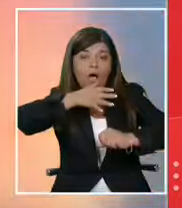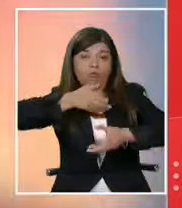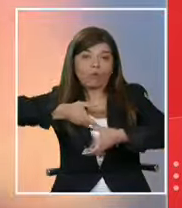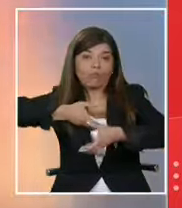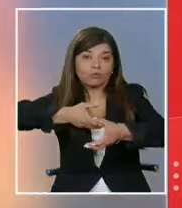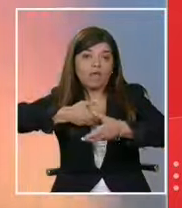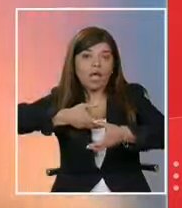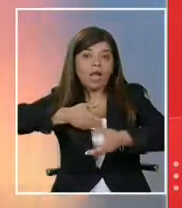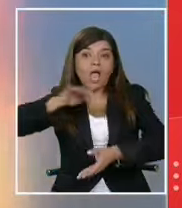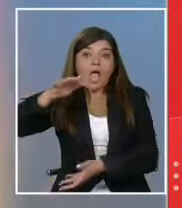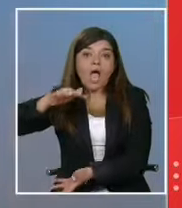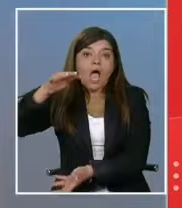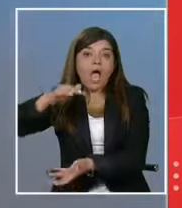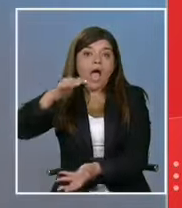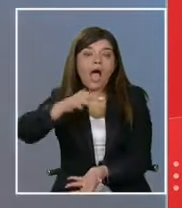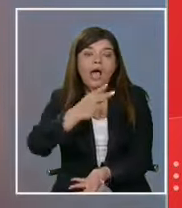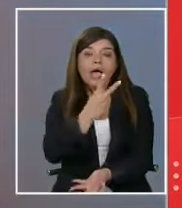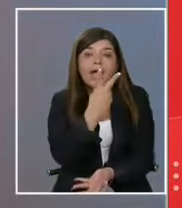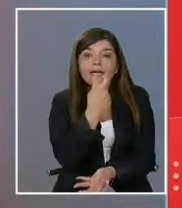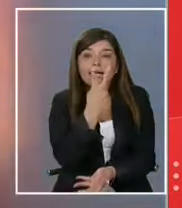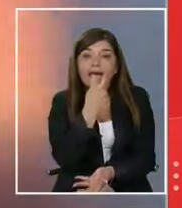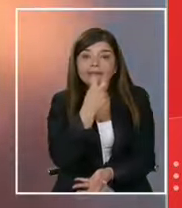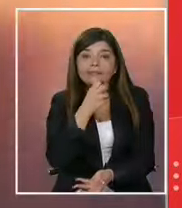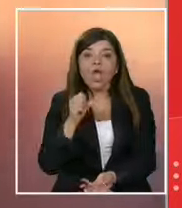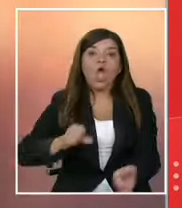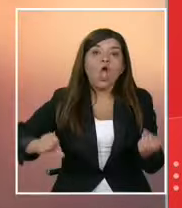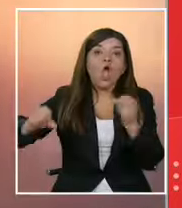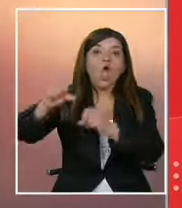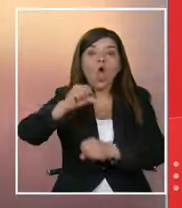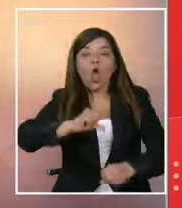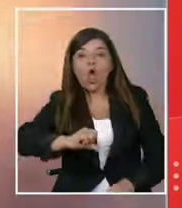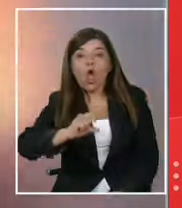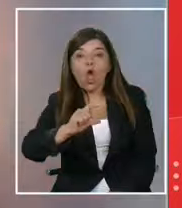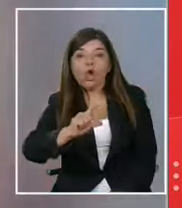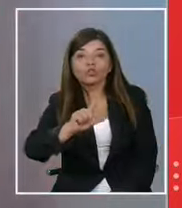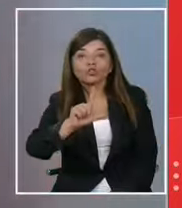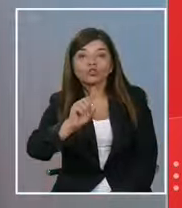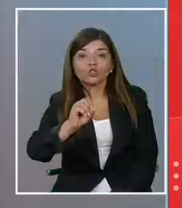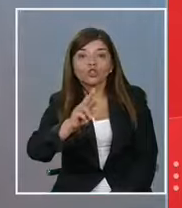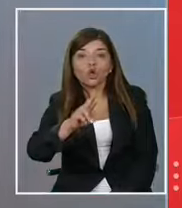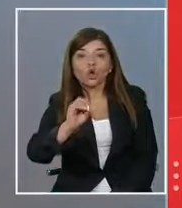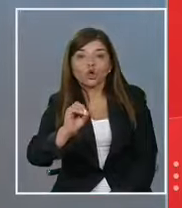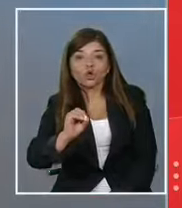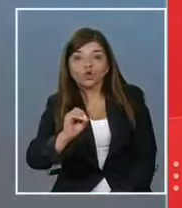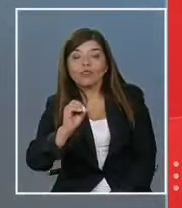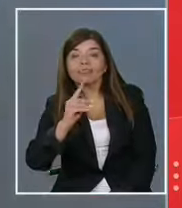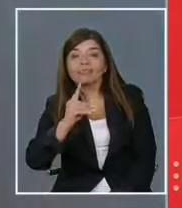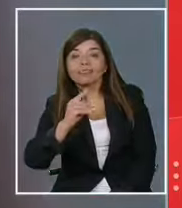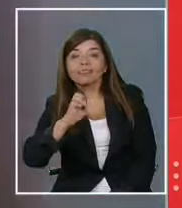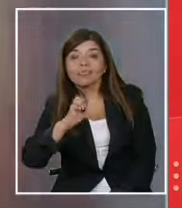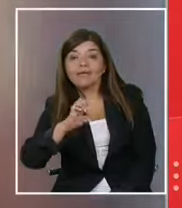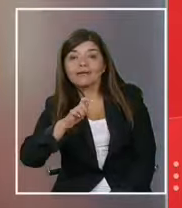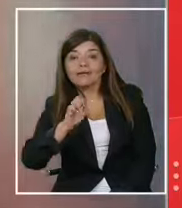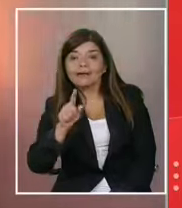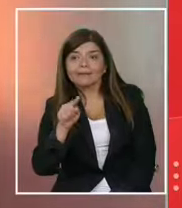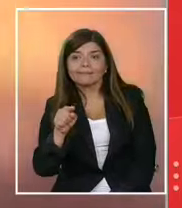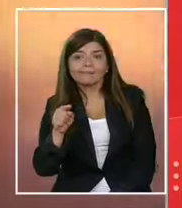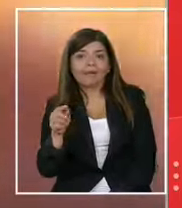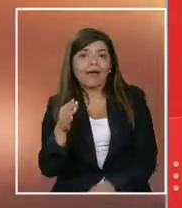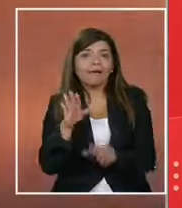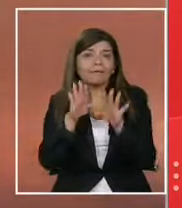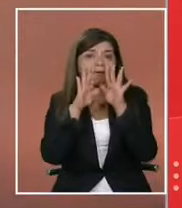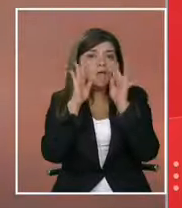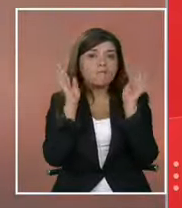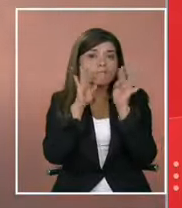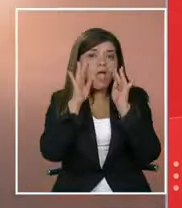riesgo bidones de gas que tienen cloro de gas, precisamente, que forman parte de este proceso de potabilización del agua, una situación que en